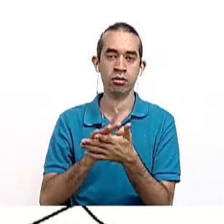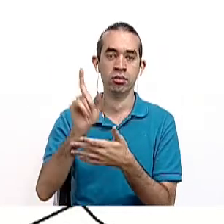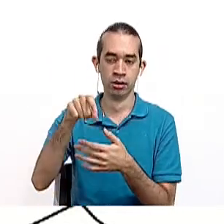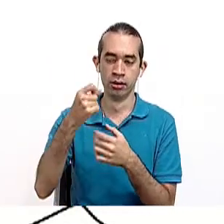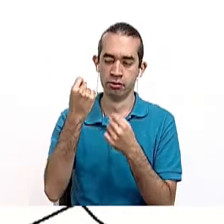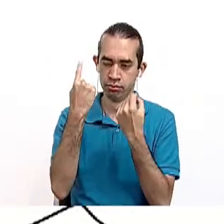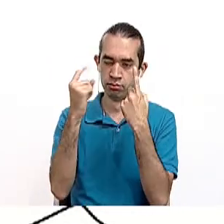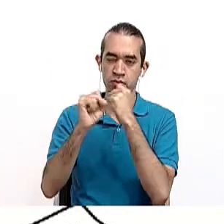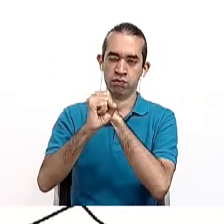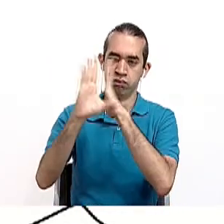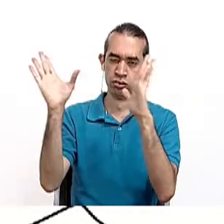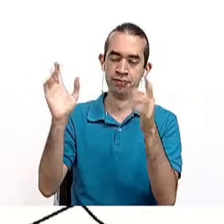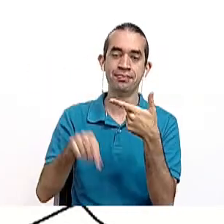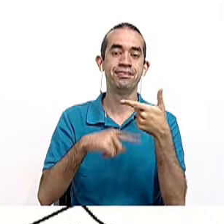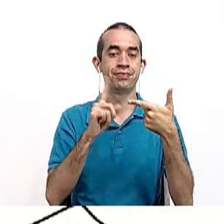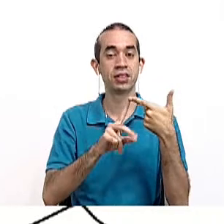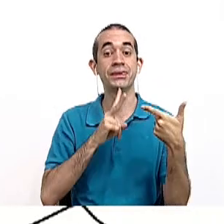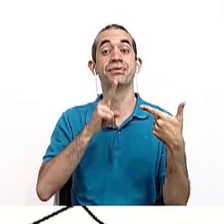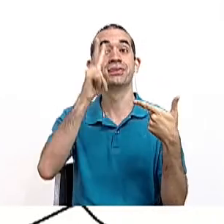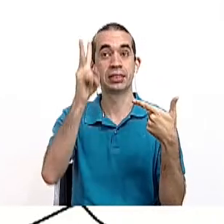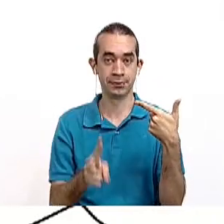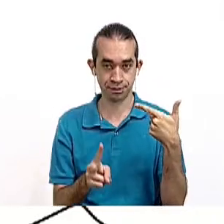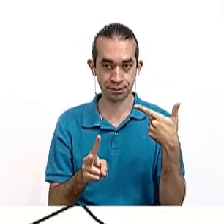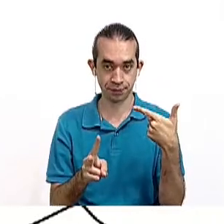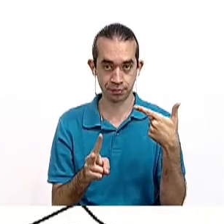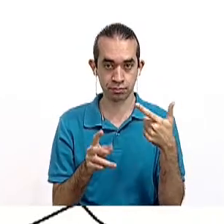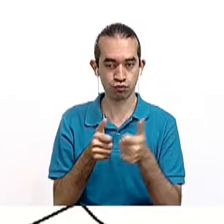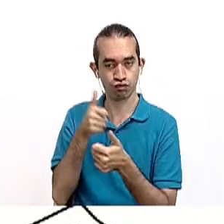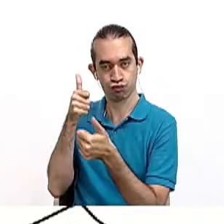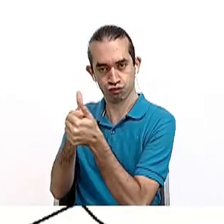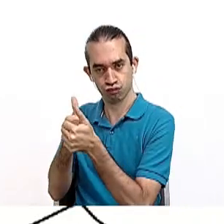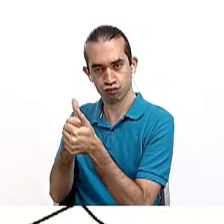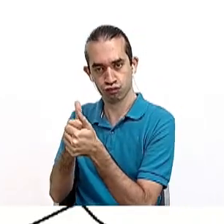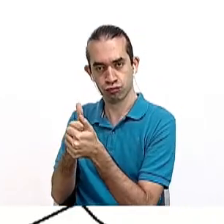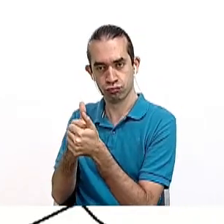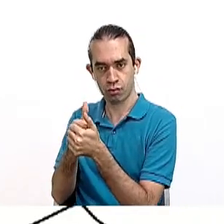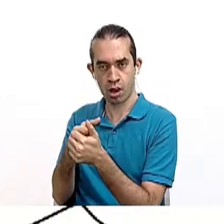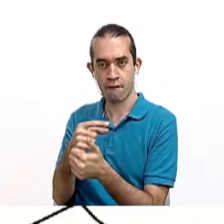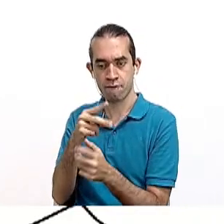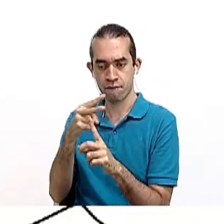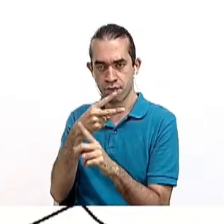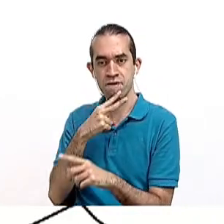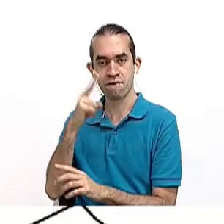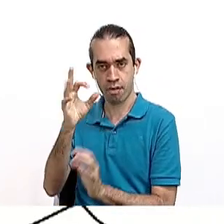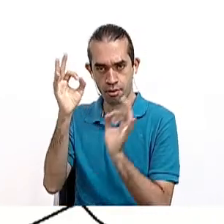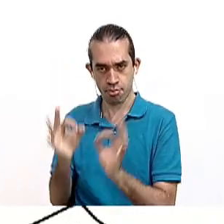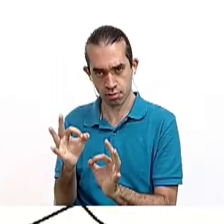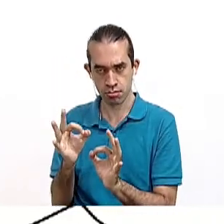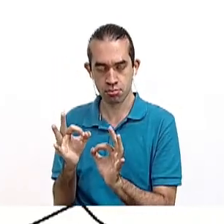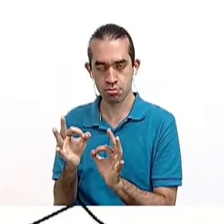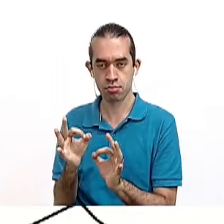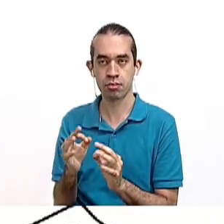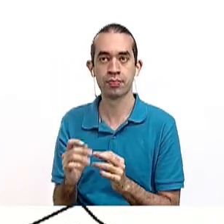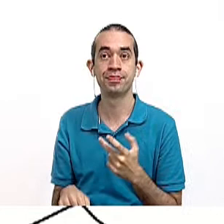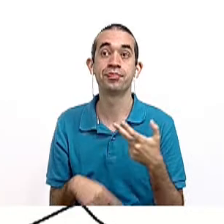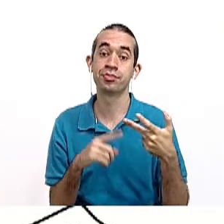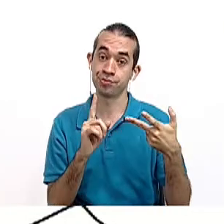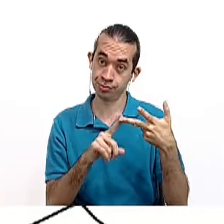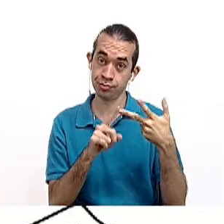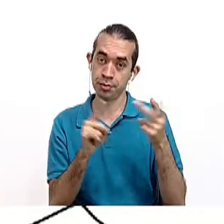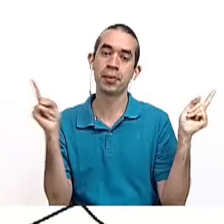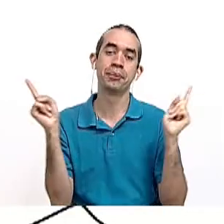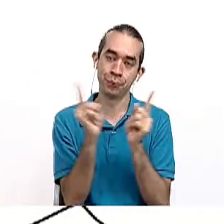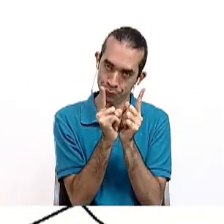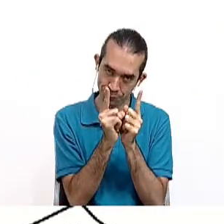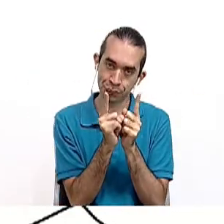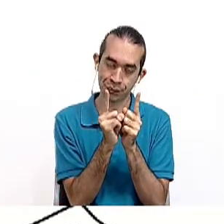clarita. Veraz, es decir, apelar a la verdad. La noticia debe ser